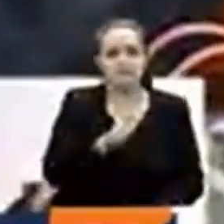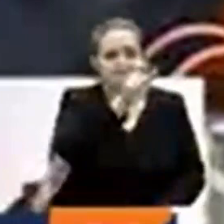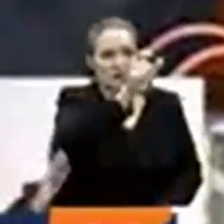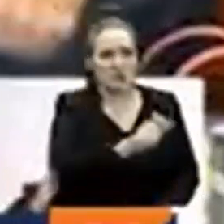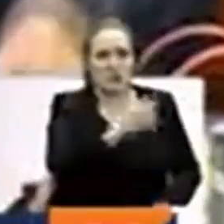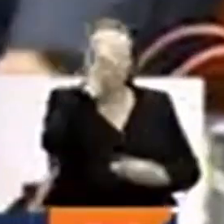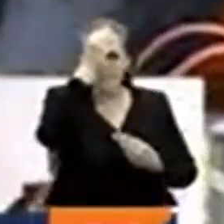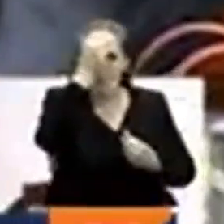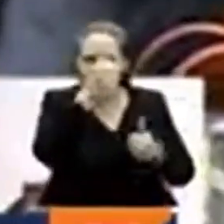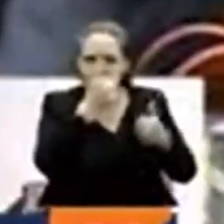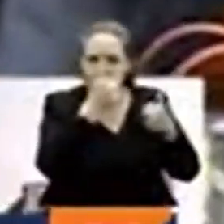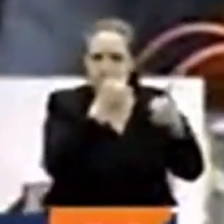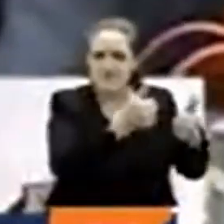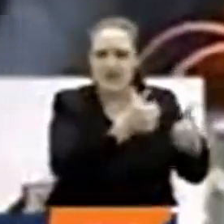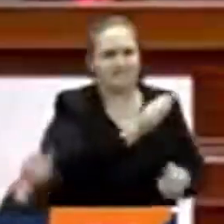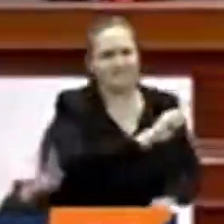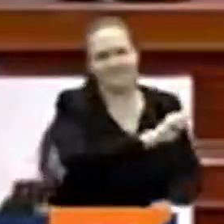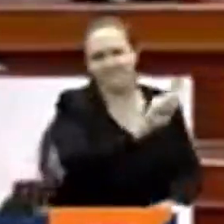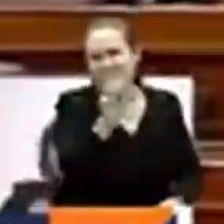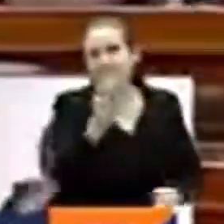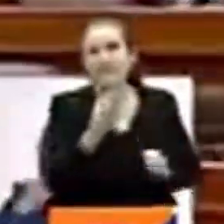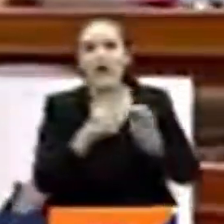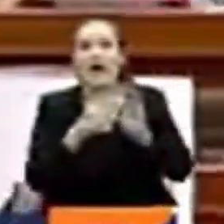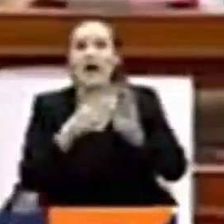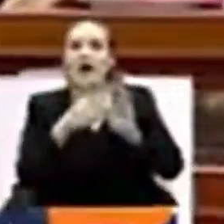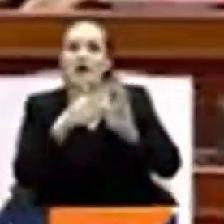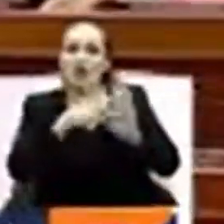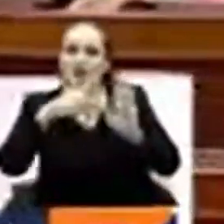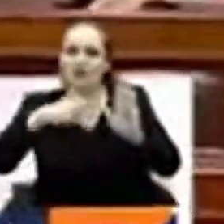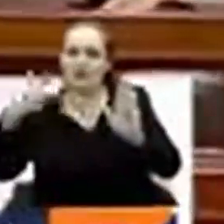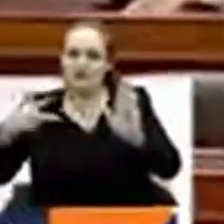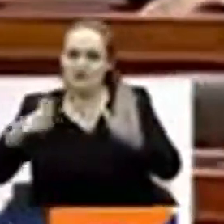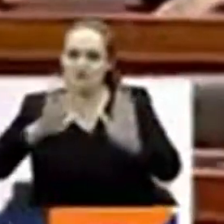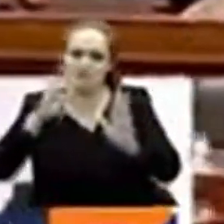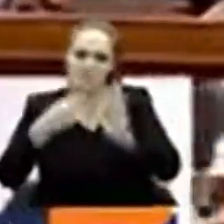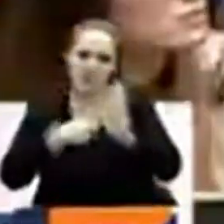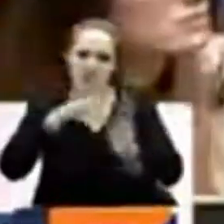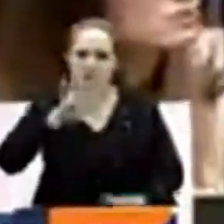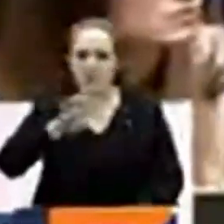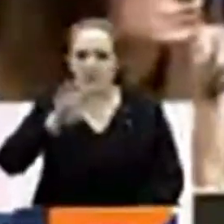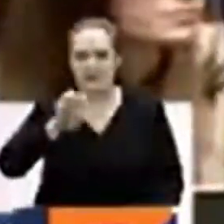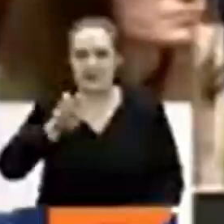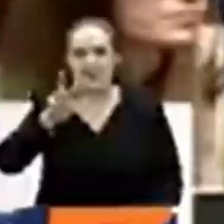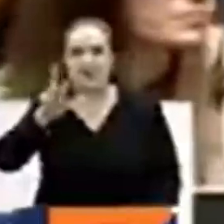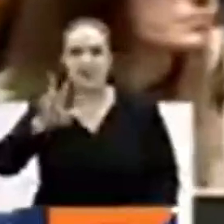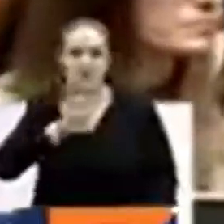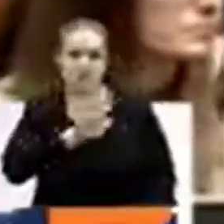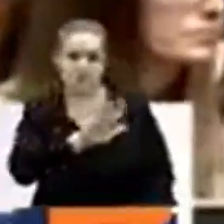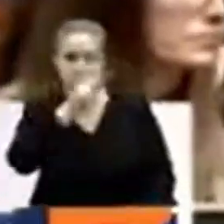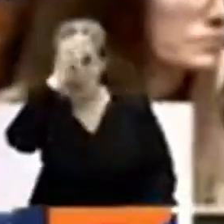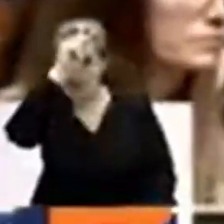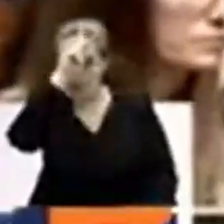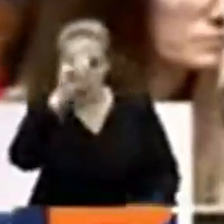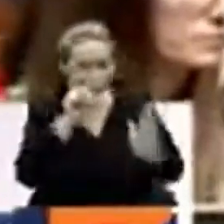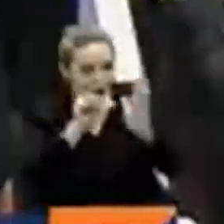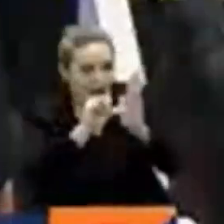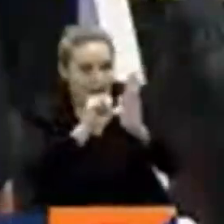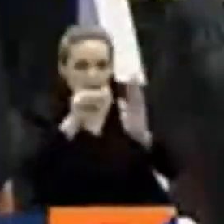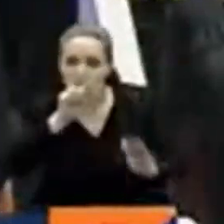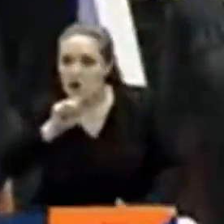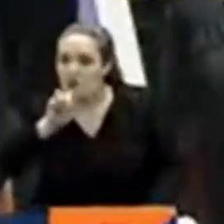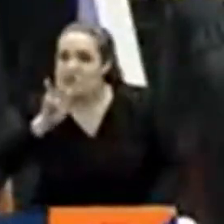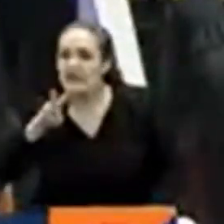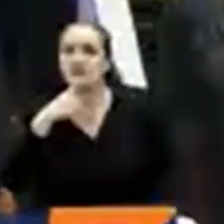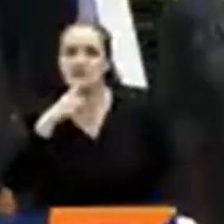moral contemplada en el artículo 113 de la Constitución Política de 1993 del Perú, el Congreso de ese país tiene la facultad de destituir al